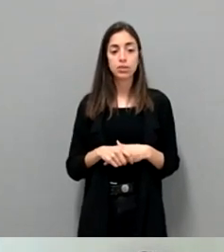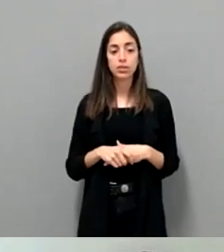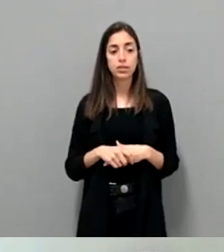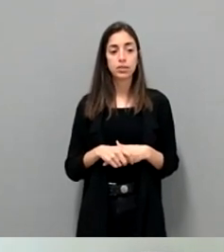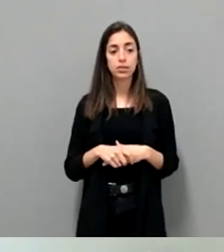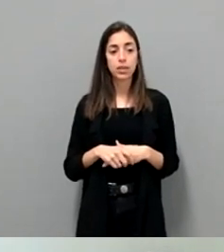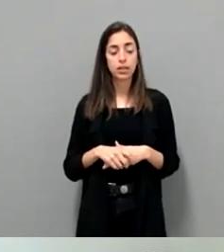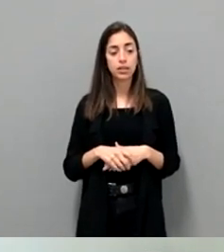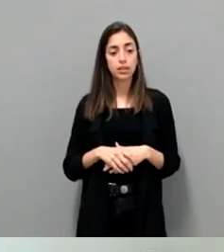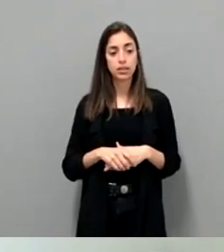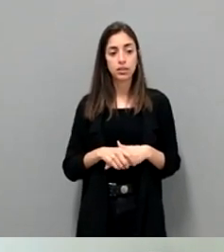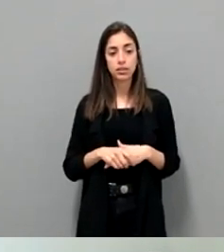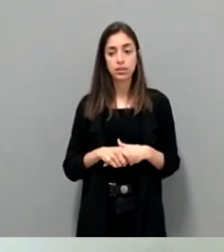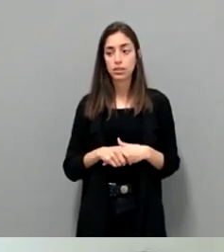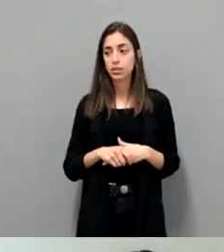Y